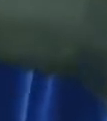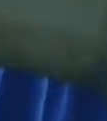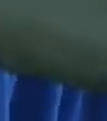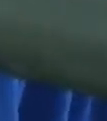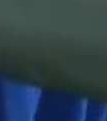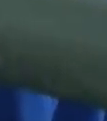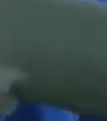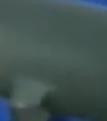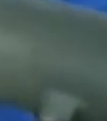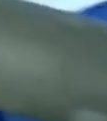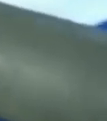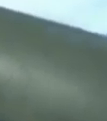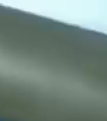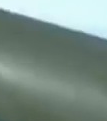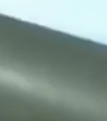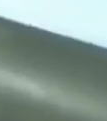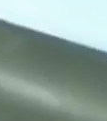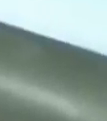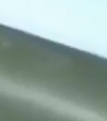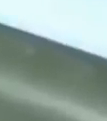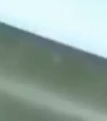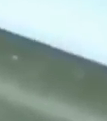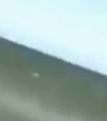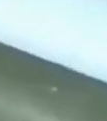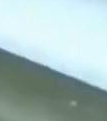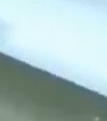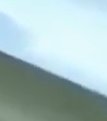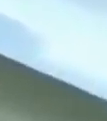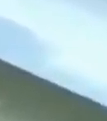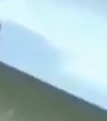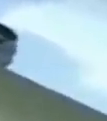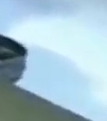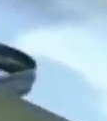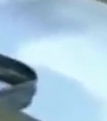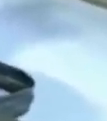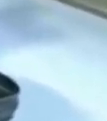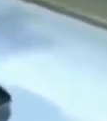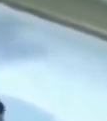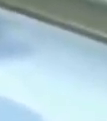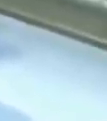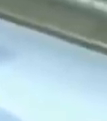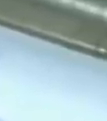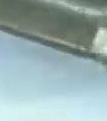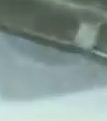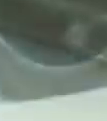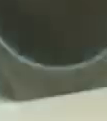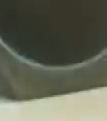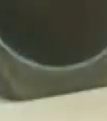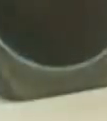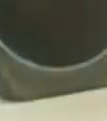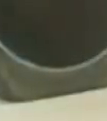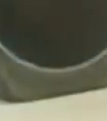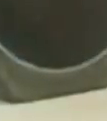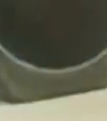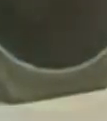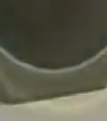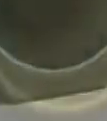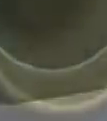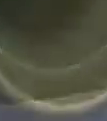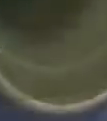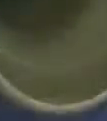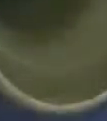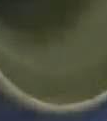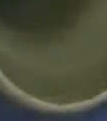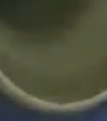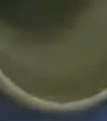efectivo de 700 metros antitanque. Este antitanque AT-4. Sí, señor, este es AT-4 antitanque, 84 milímetros. Correcto, ¿y